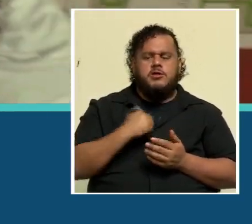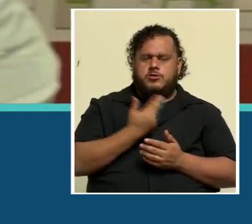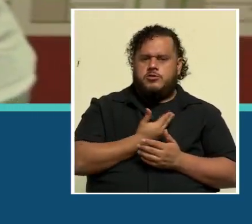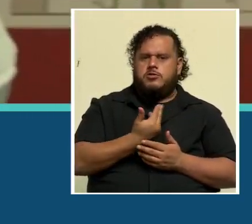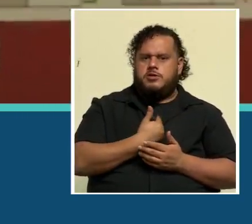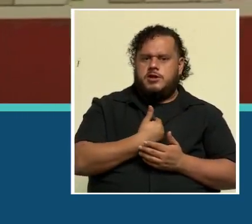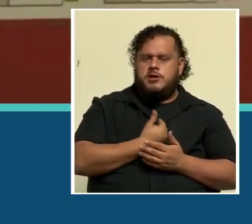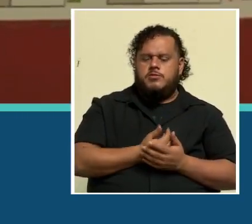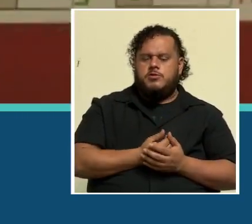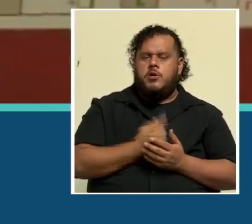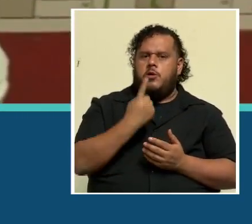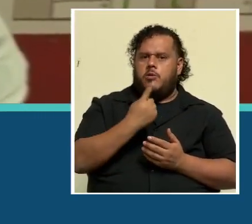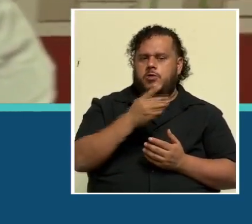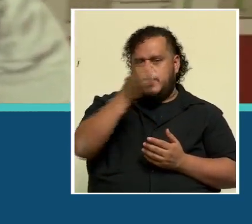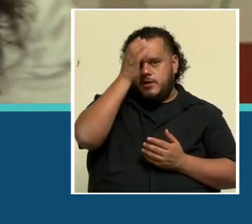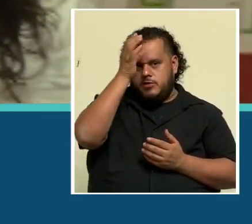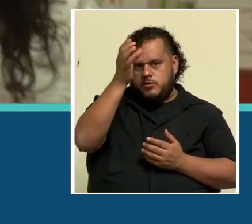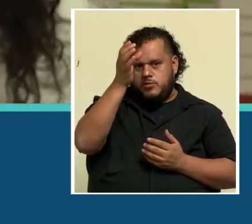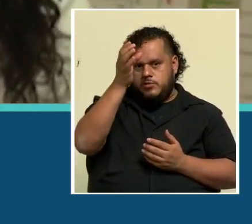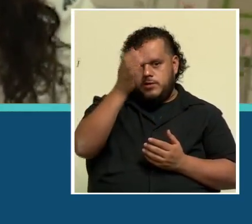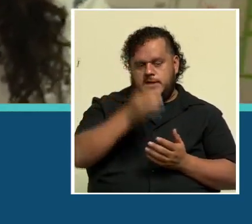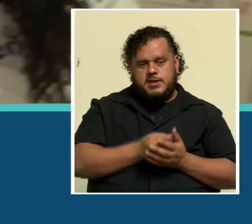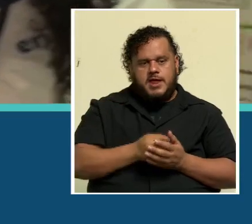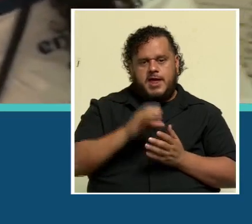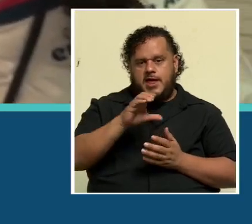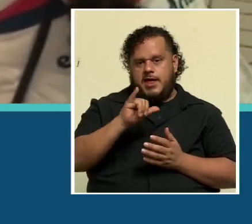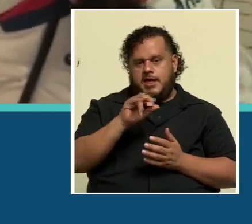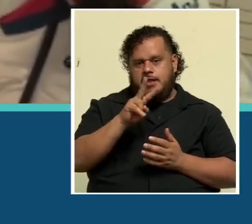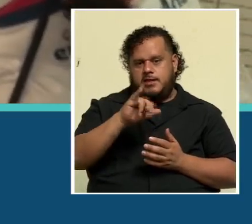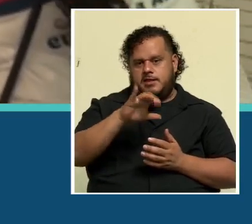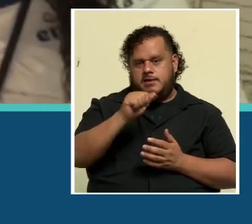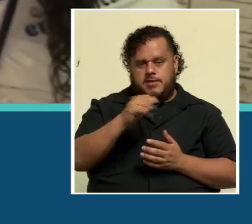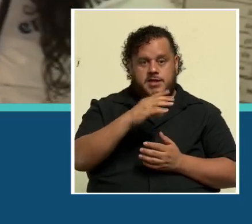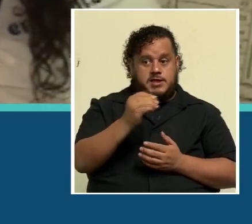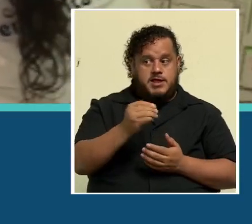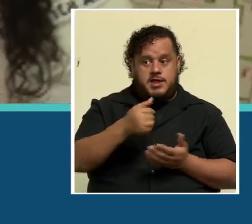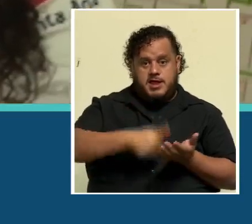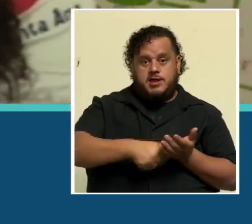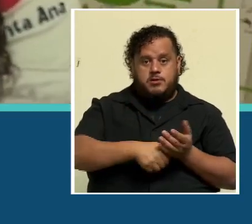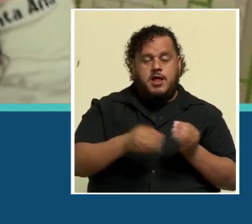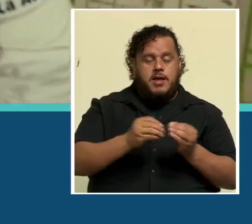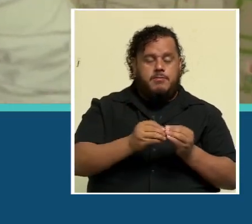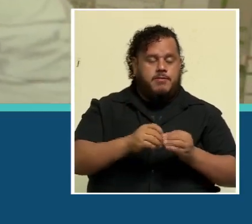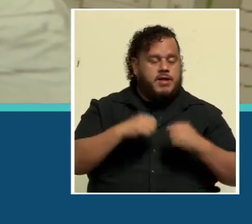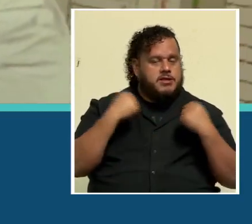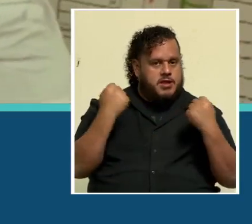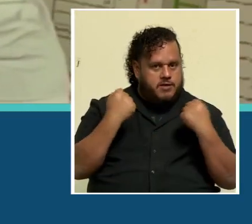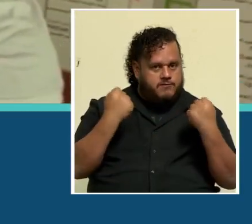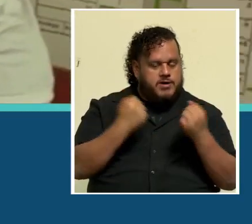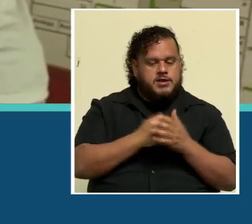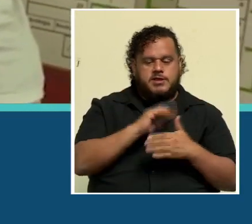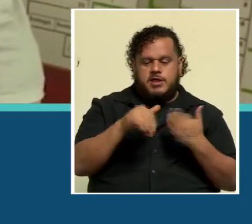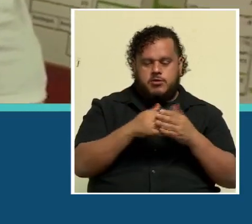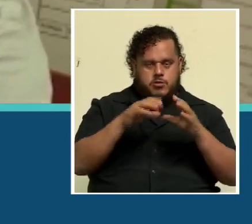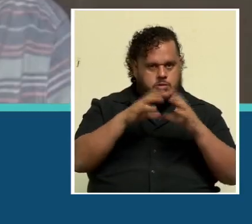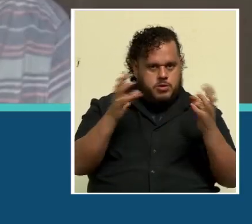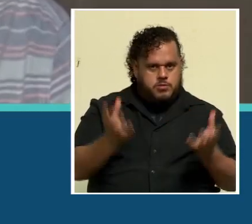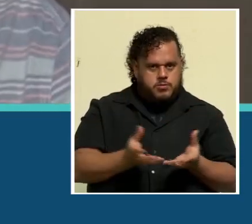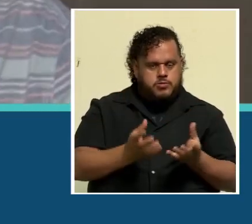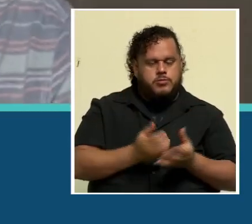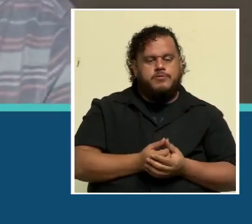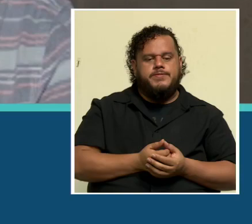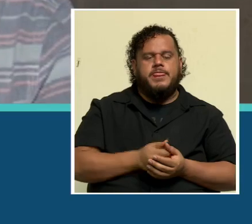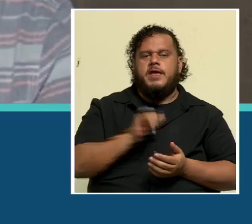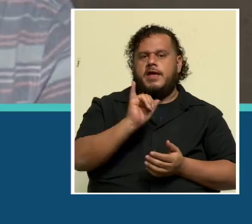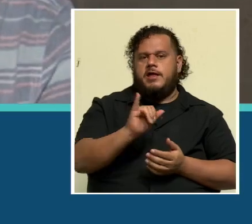tenemos una de las culturas cívicas y electorales más consolidada, yo diría, en el mundo.